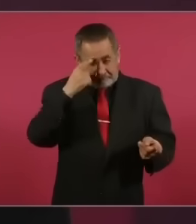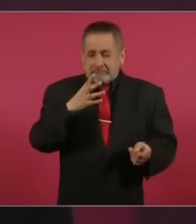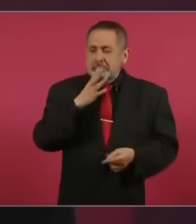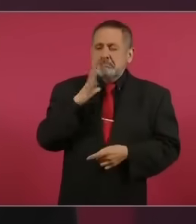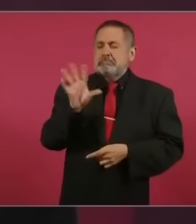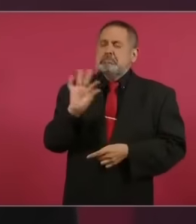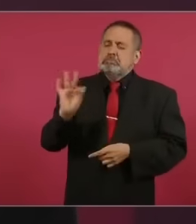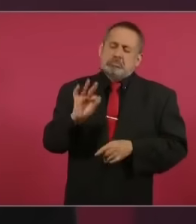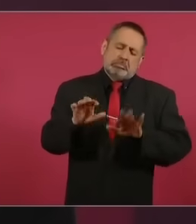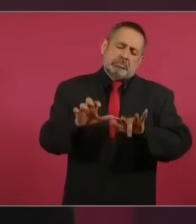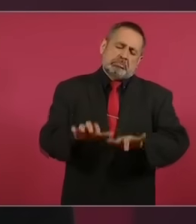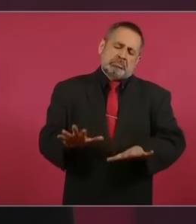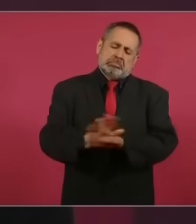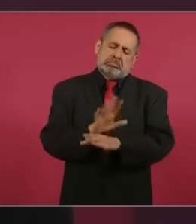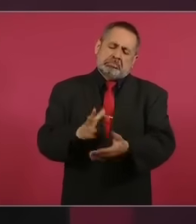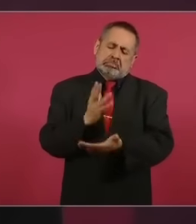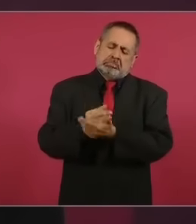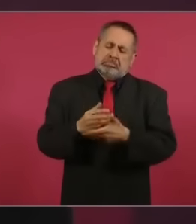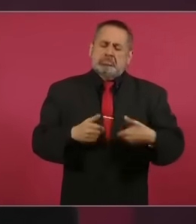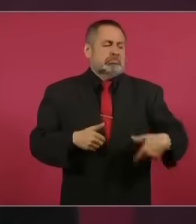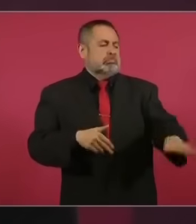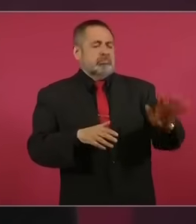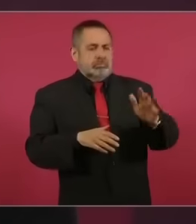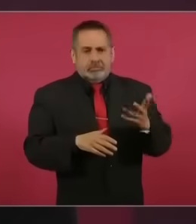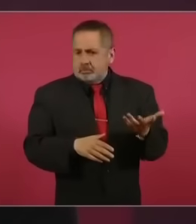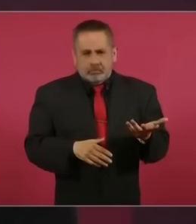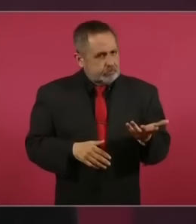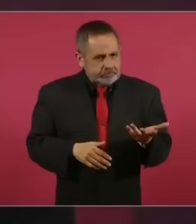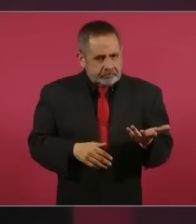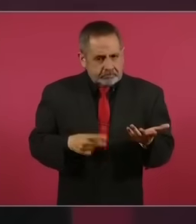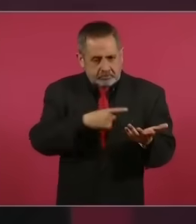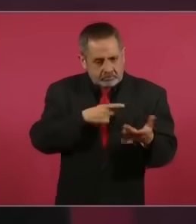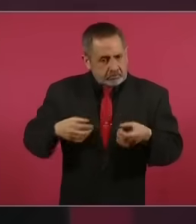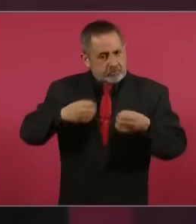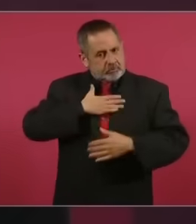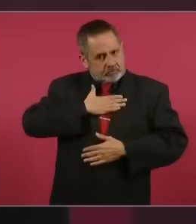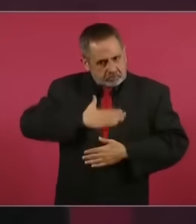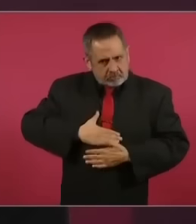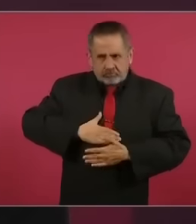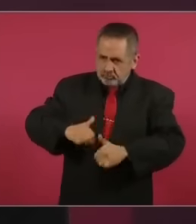legal, como si no fuese un asunto de justicia.